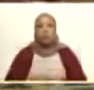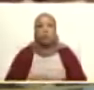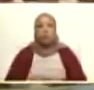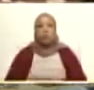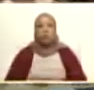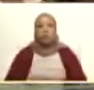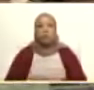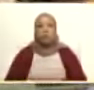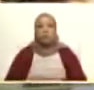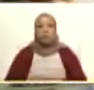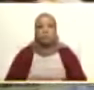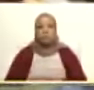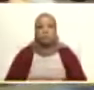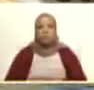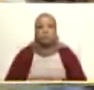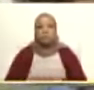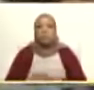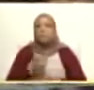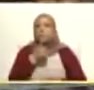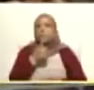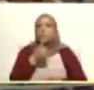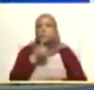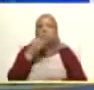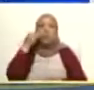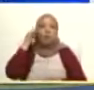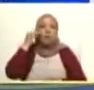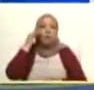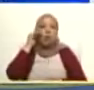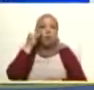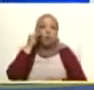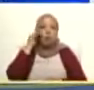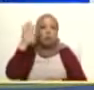Bajen. ¿Quiénes de ustedes tienen Facebook?